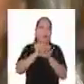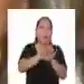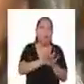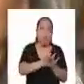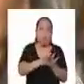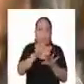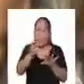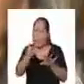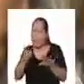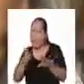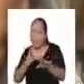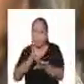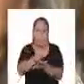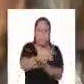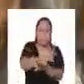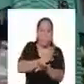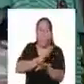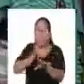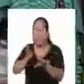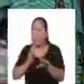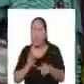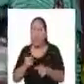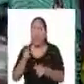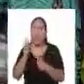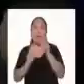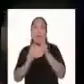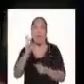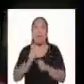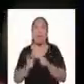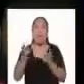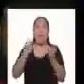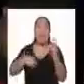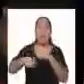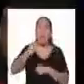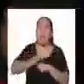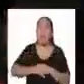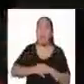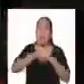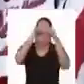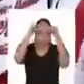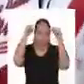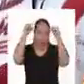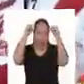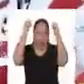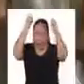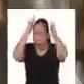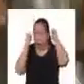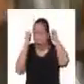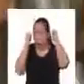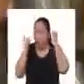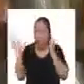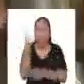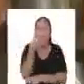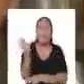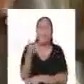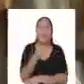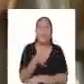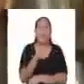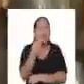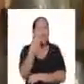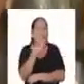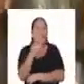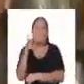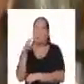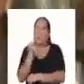que están ofreciendo las vinchas, los gorros, las banderas, y es porque están al tanto de qué es lo que